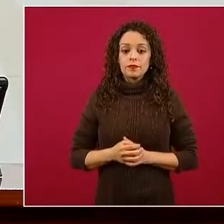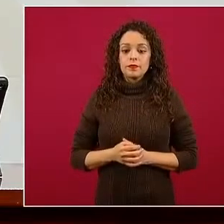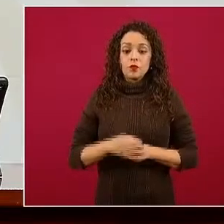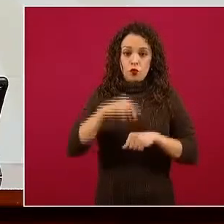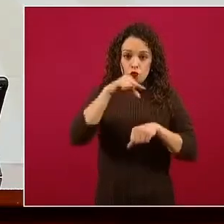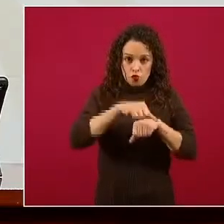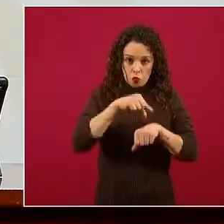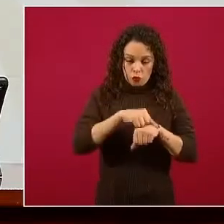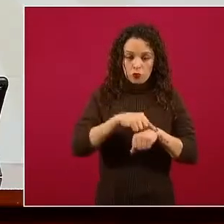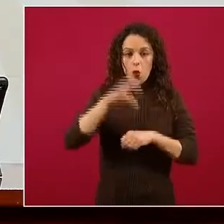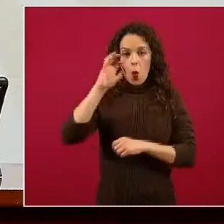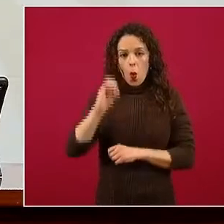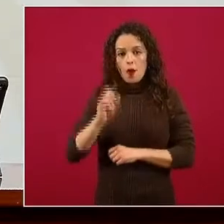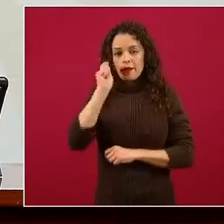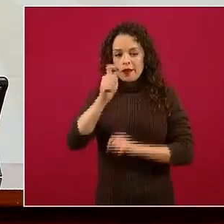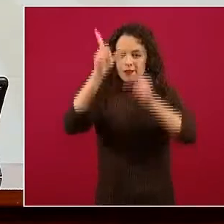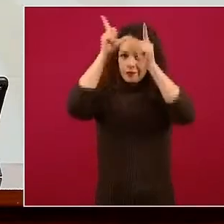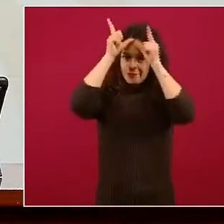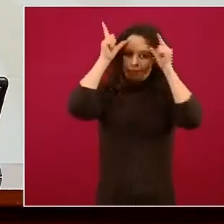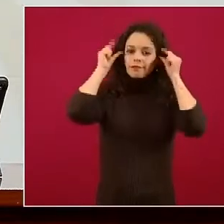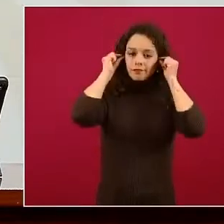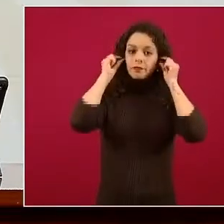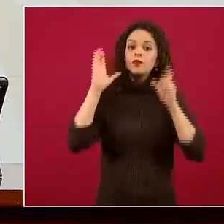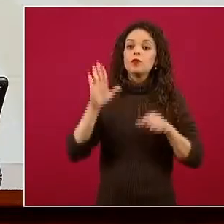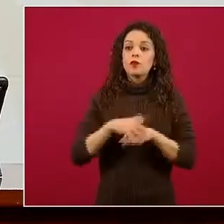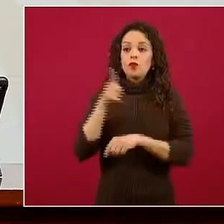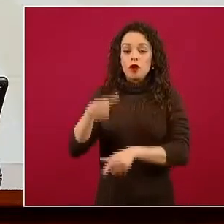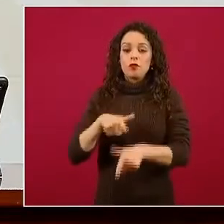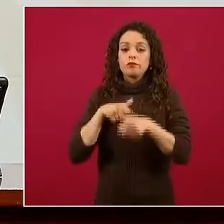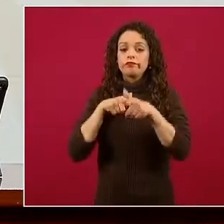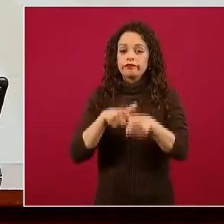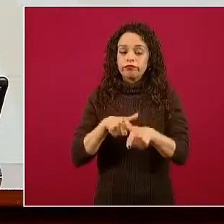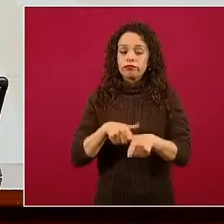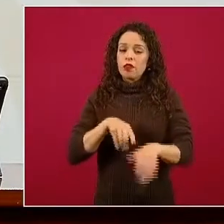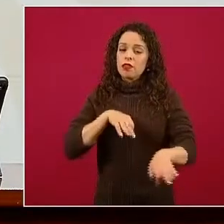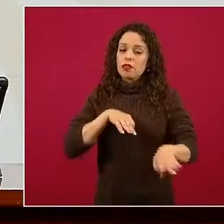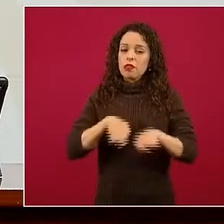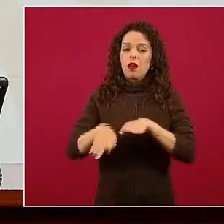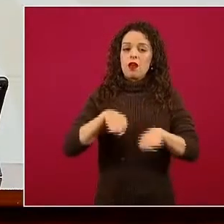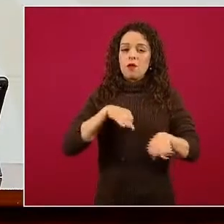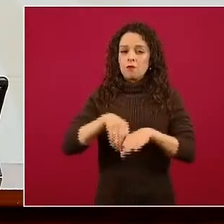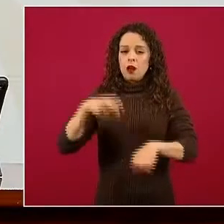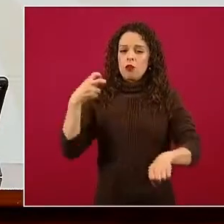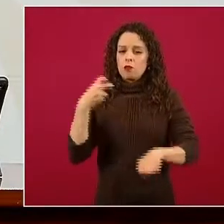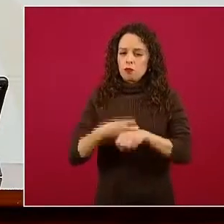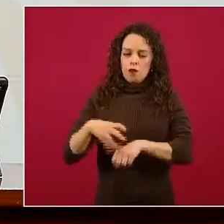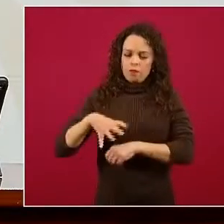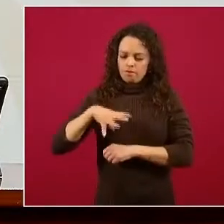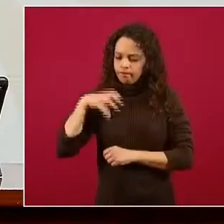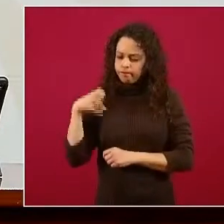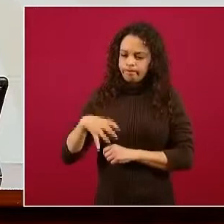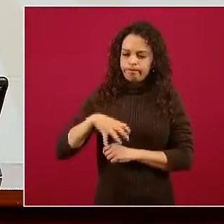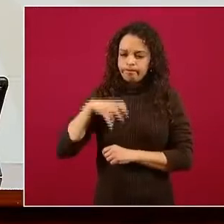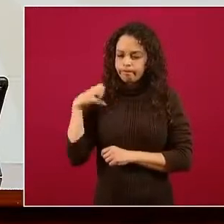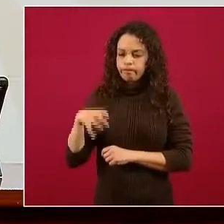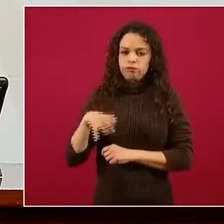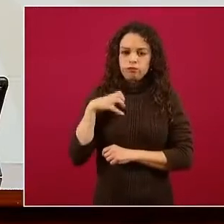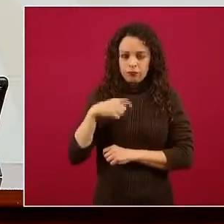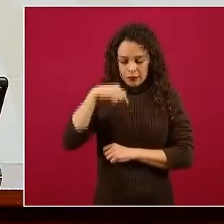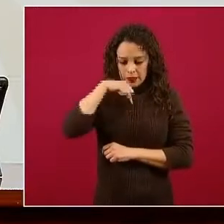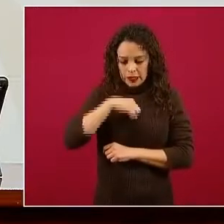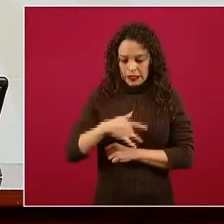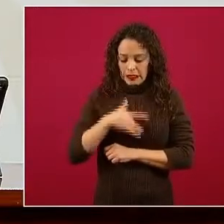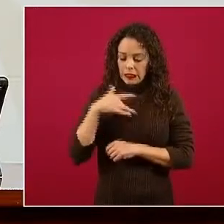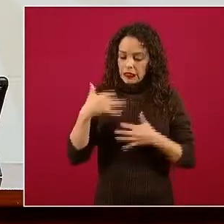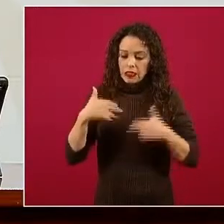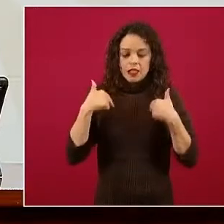médica como de la rama de enfermería, que han trabajado con profundo coraje, con profunda abnegación, con profunda humanidad en